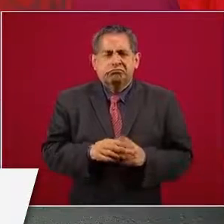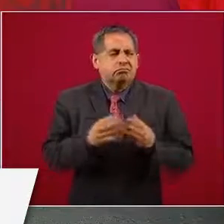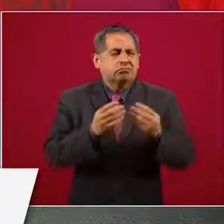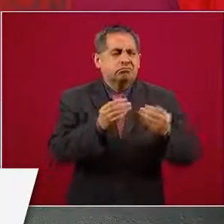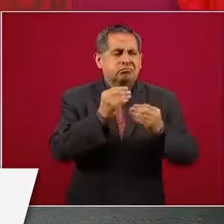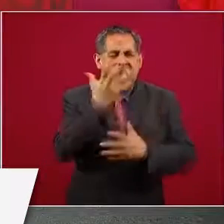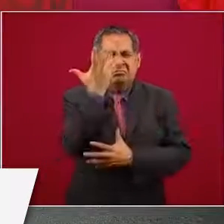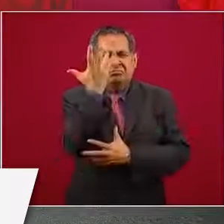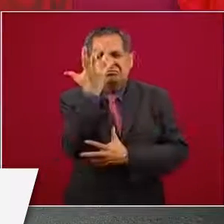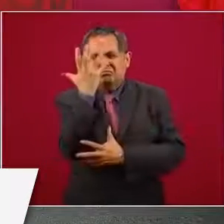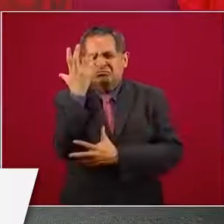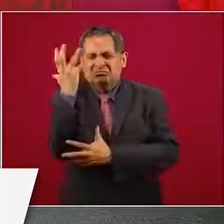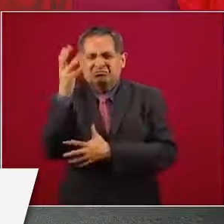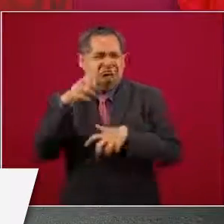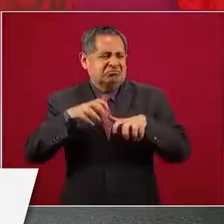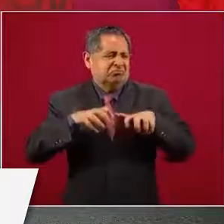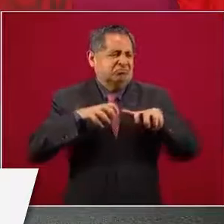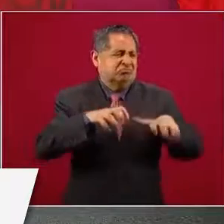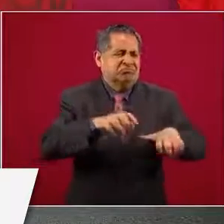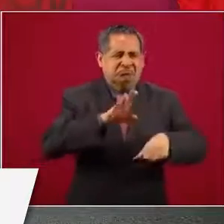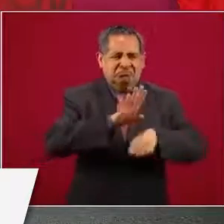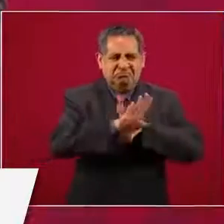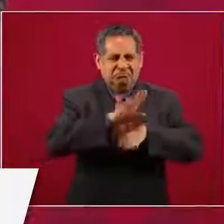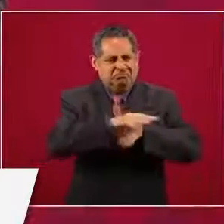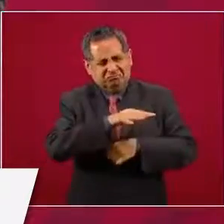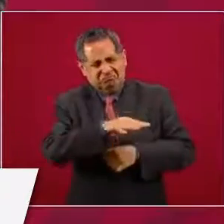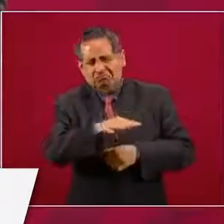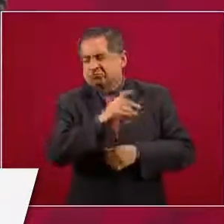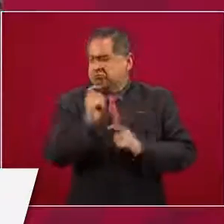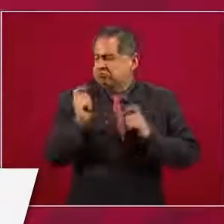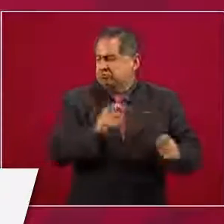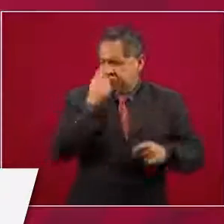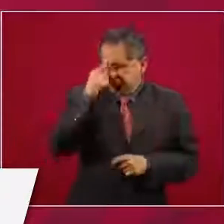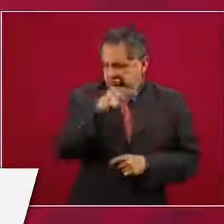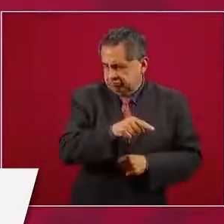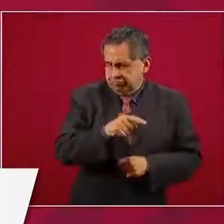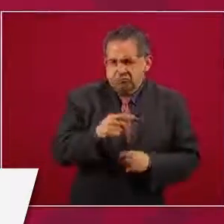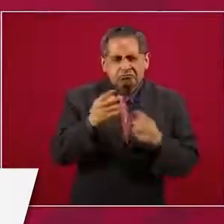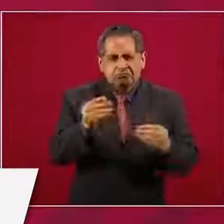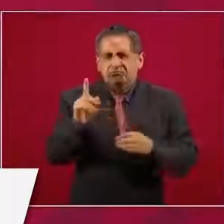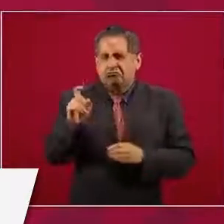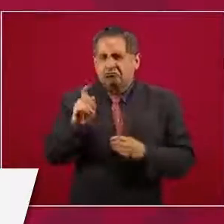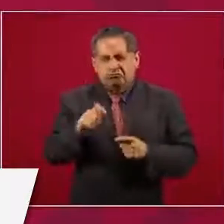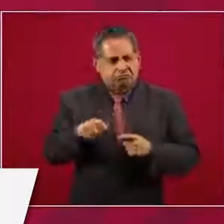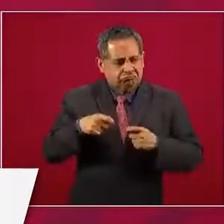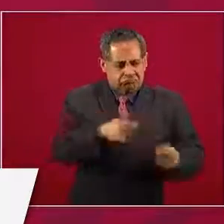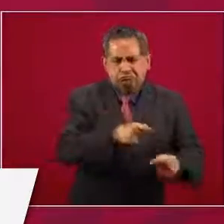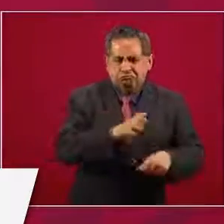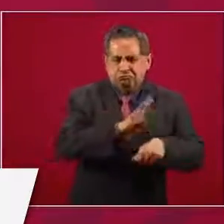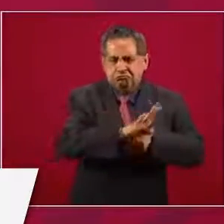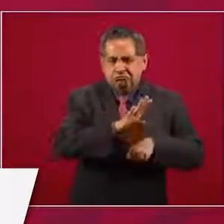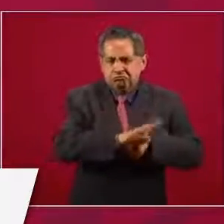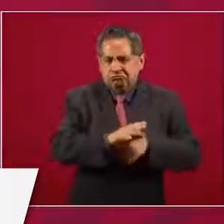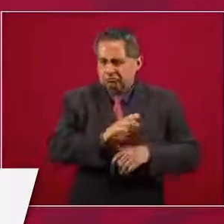mucha selva, el Amazon, mucha agua,